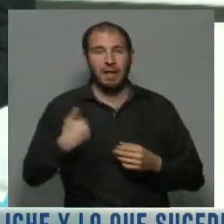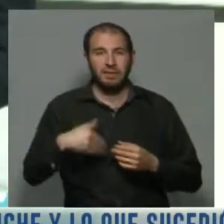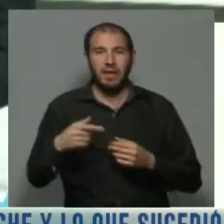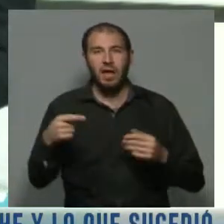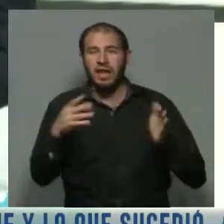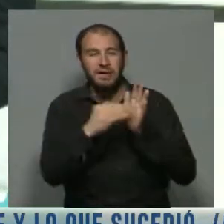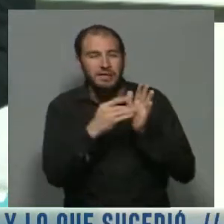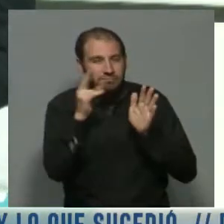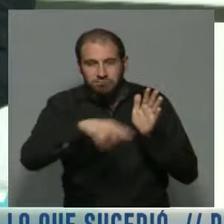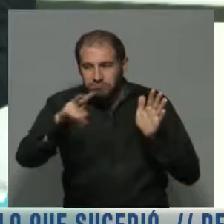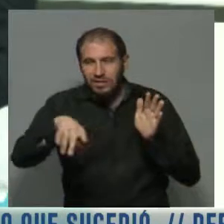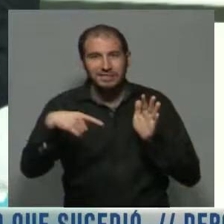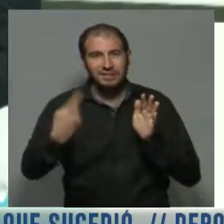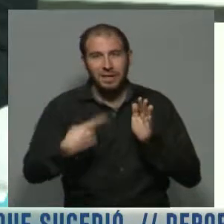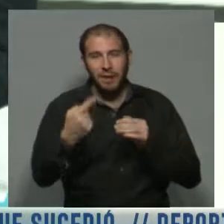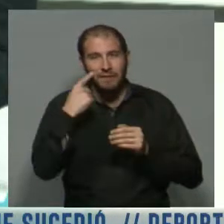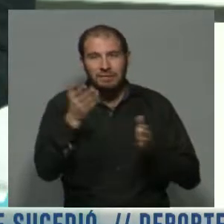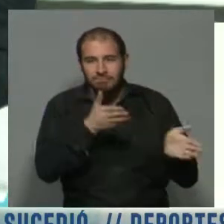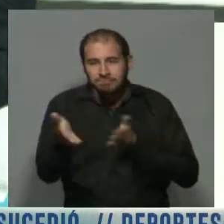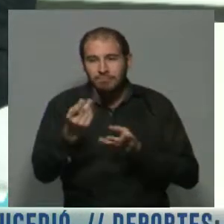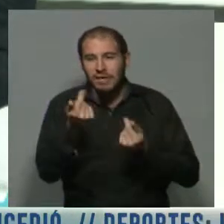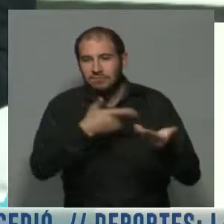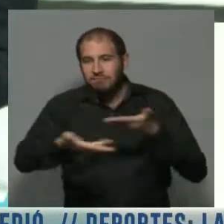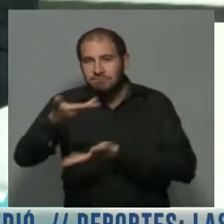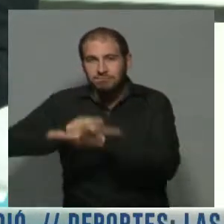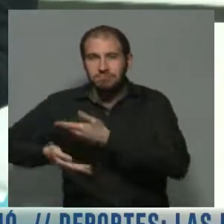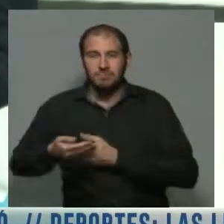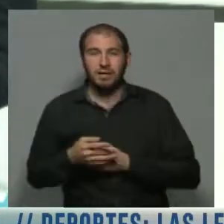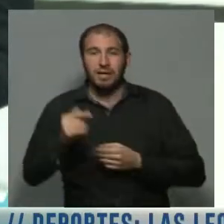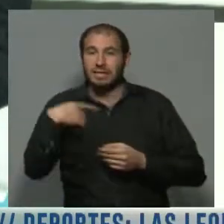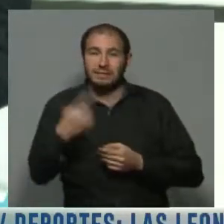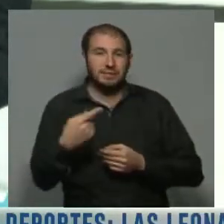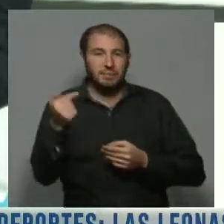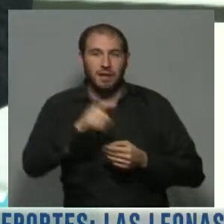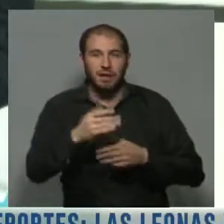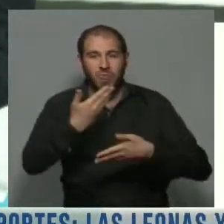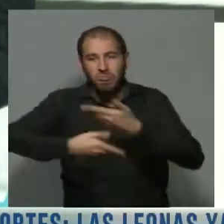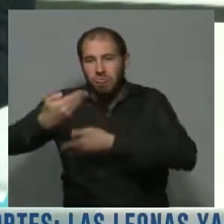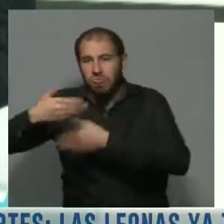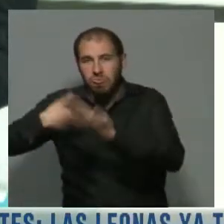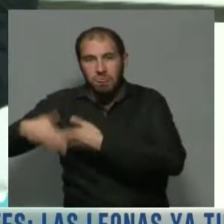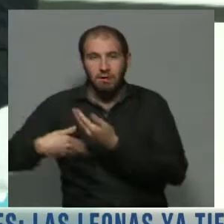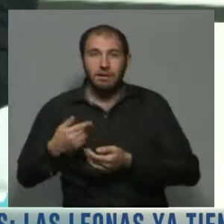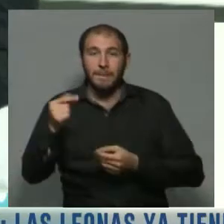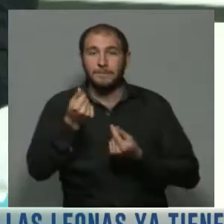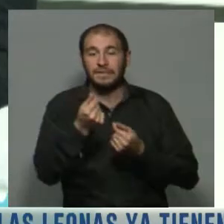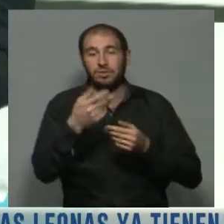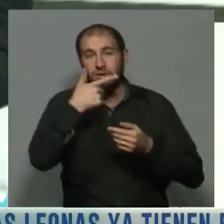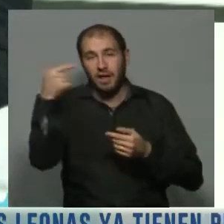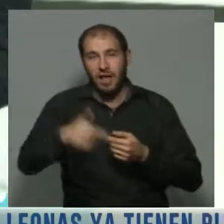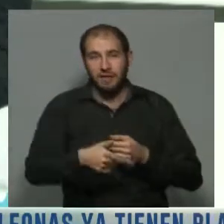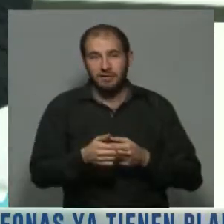buscando una referencia permanentemente para ir reacomodando los precios internos que permanentemente se están reacomodando, y en este caso el precio de los